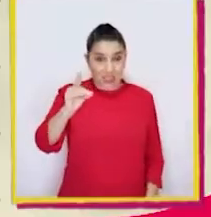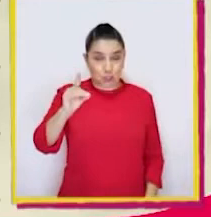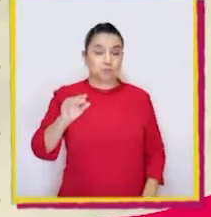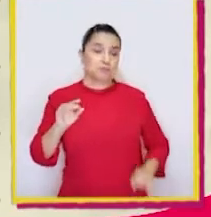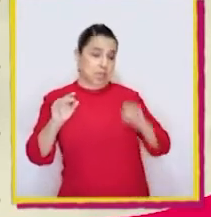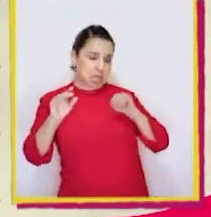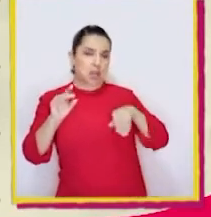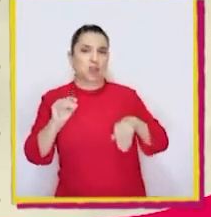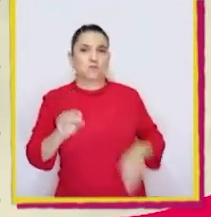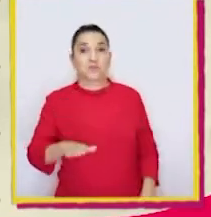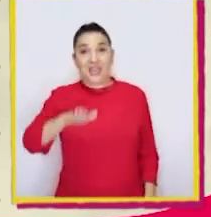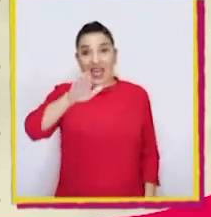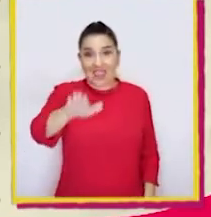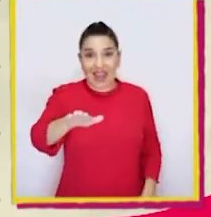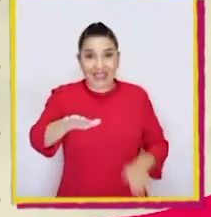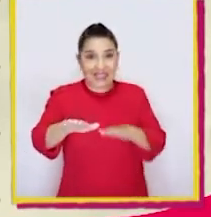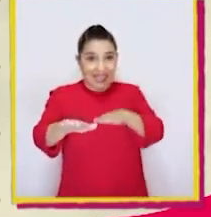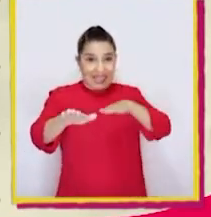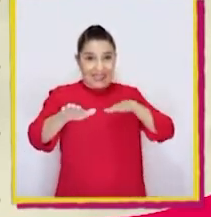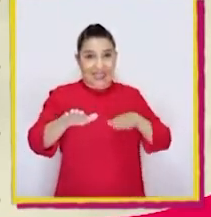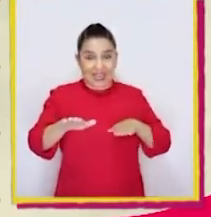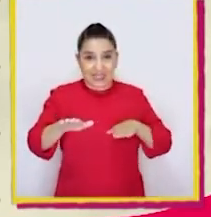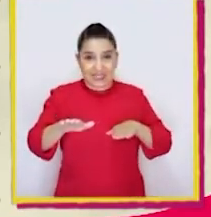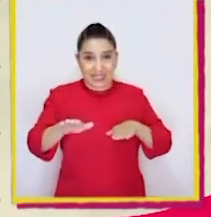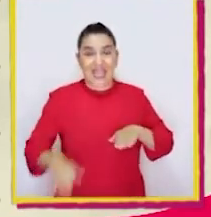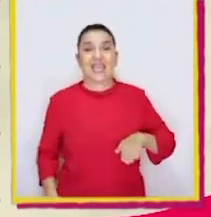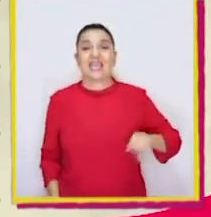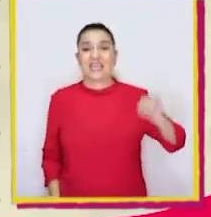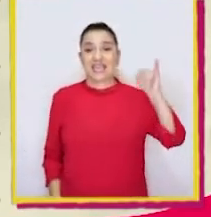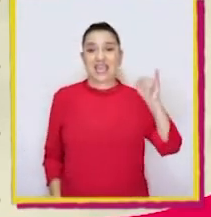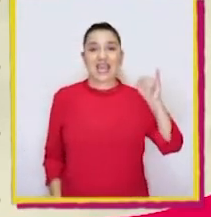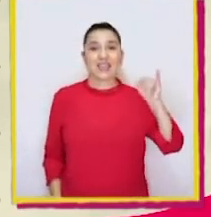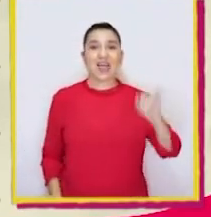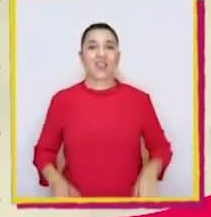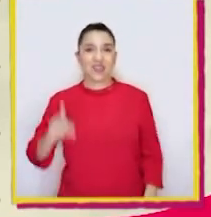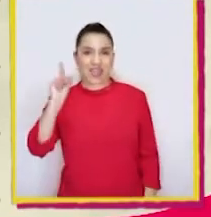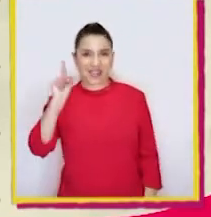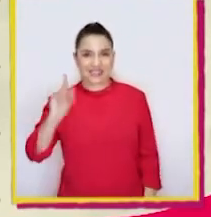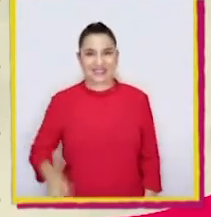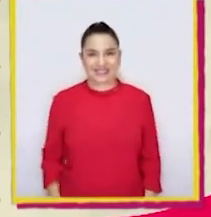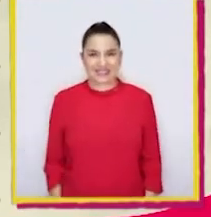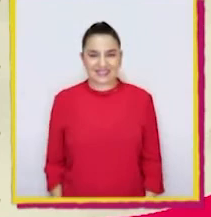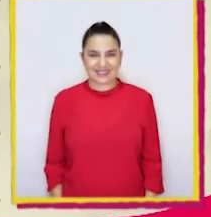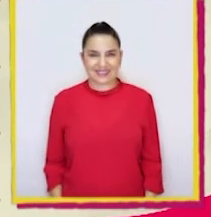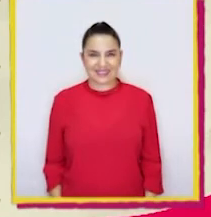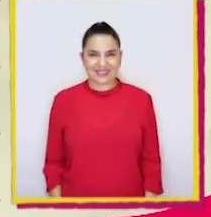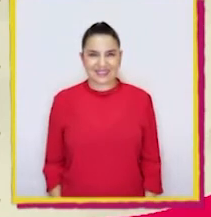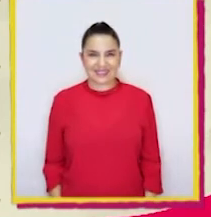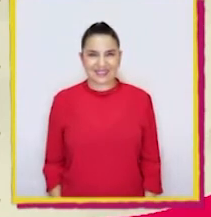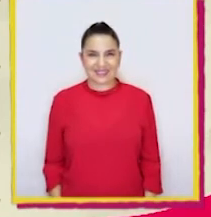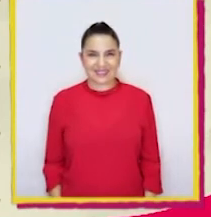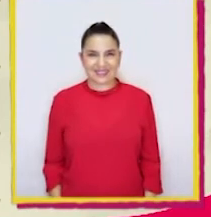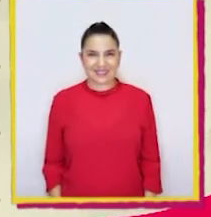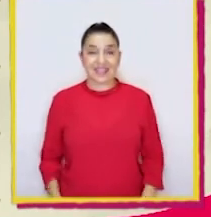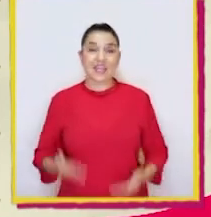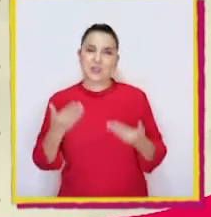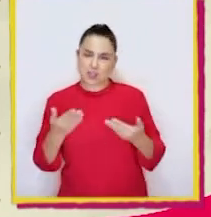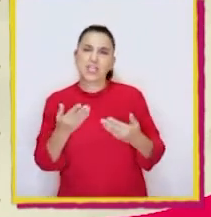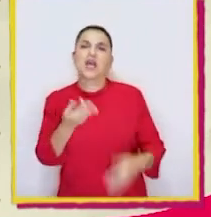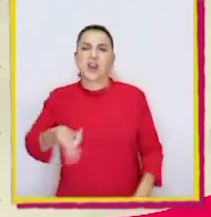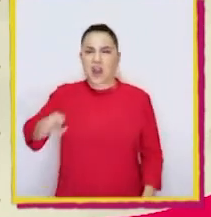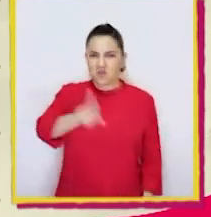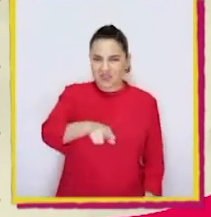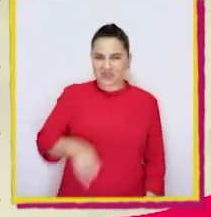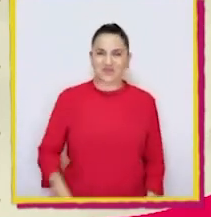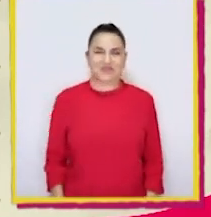izquierdo. Adelante, atrás, izquierda y derecha. Entonces, amigos,